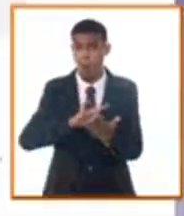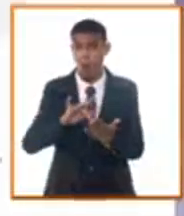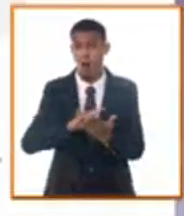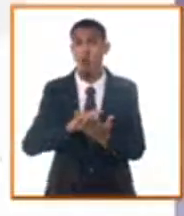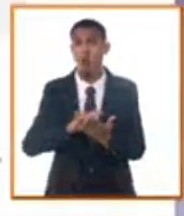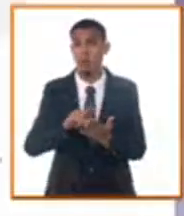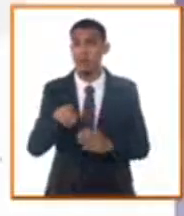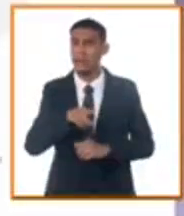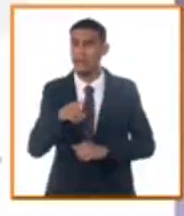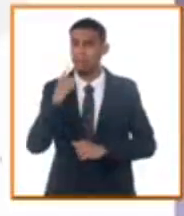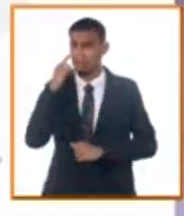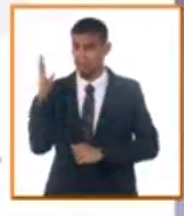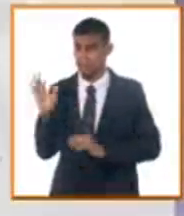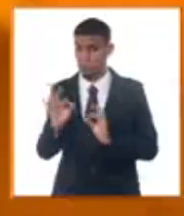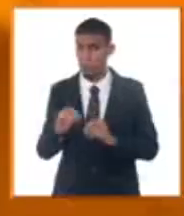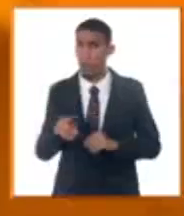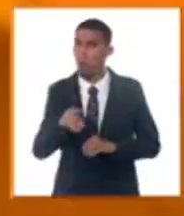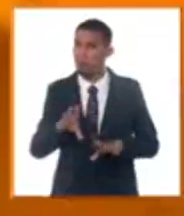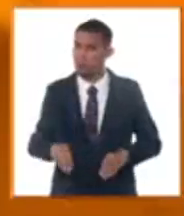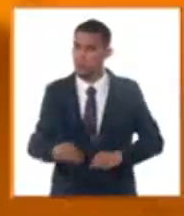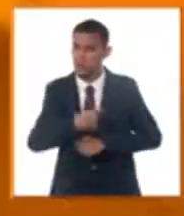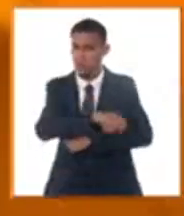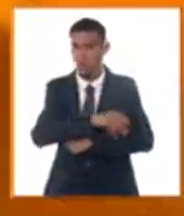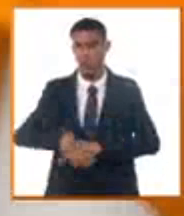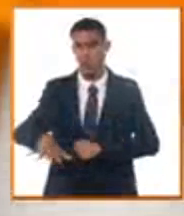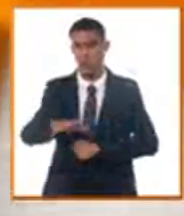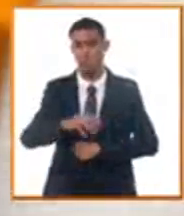móvil han sido muy bien aceptadas.